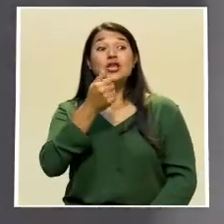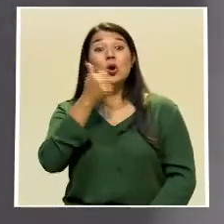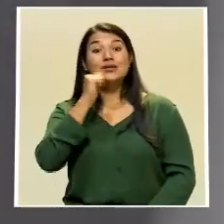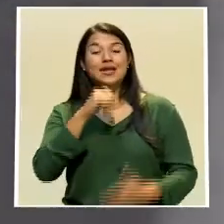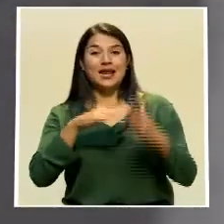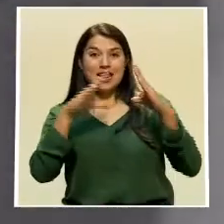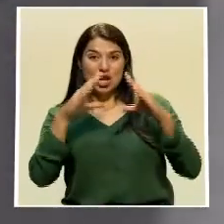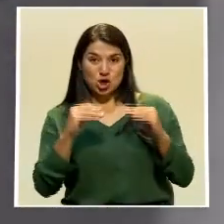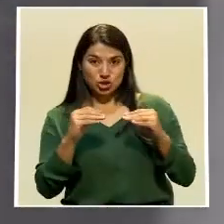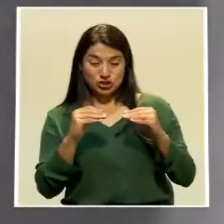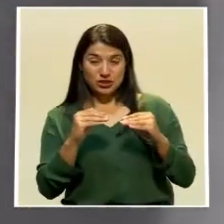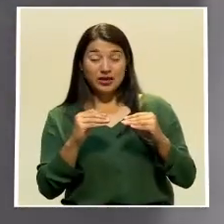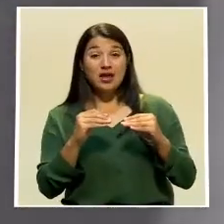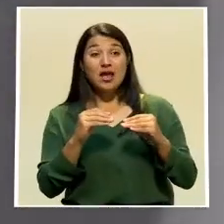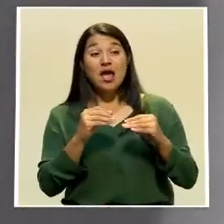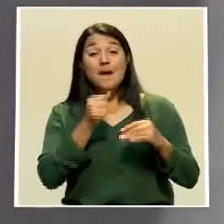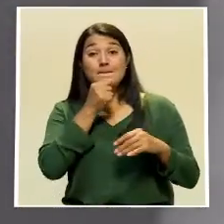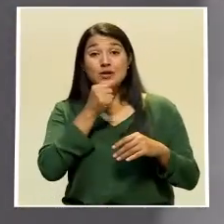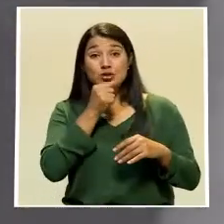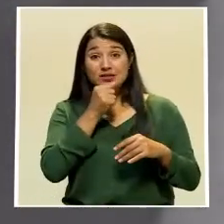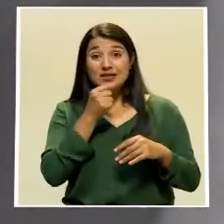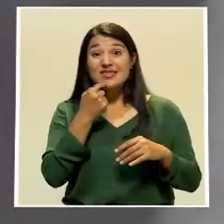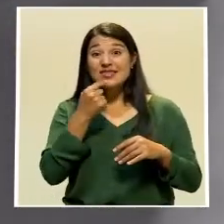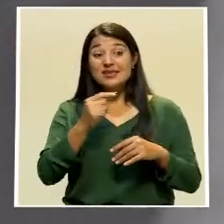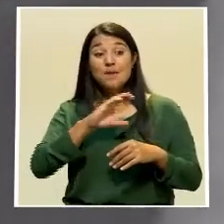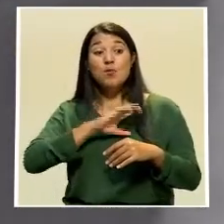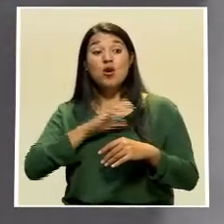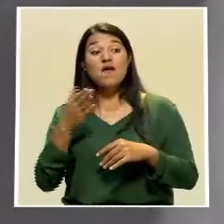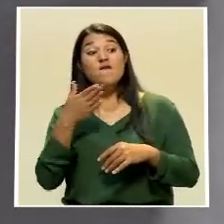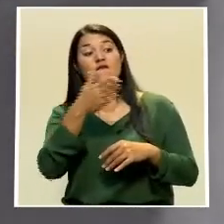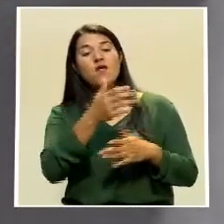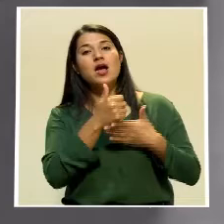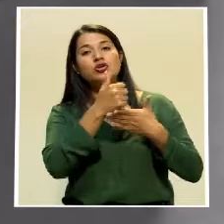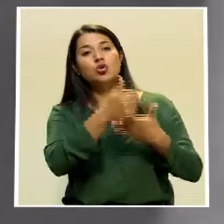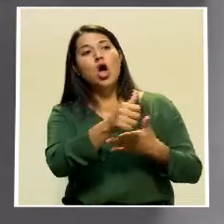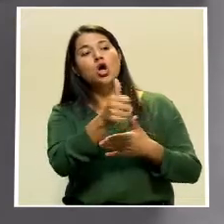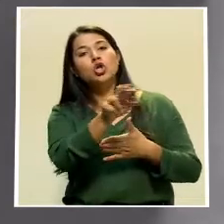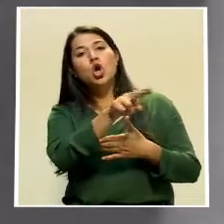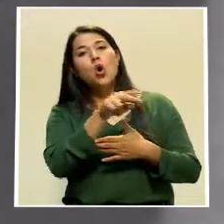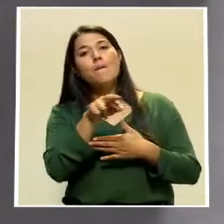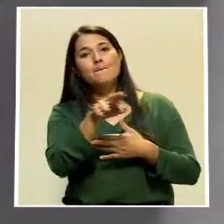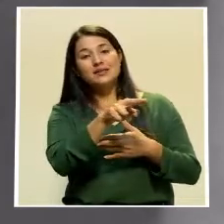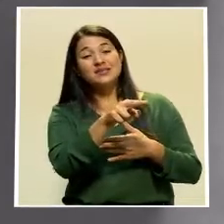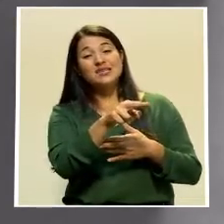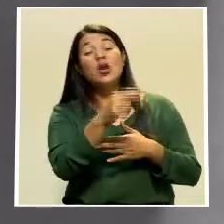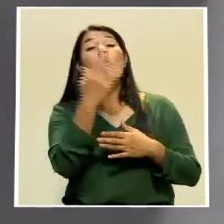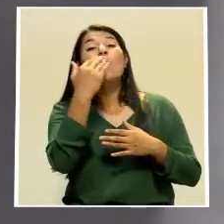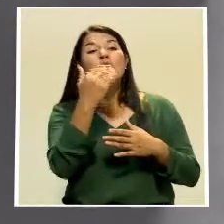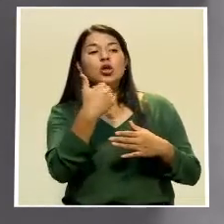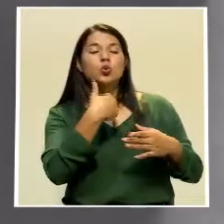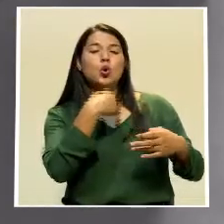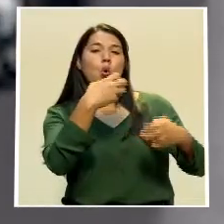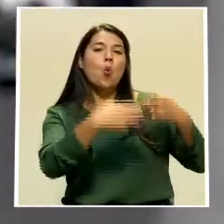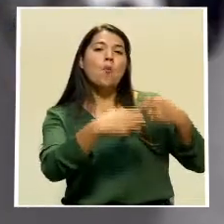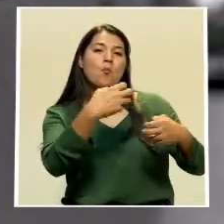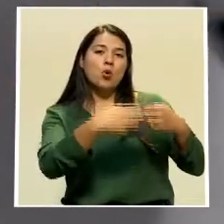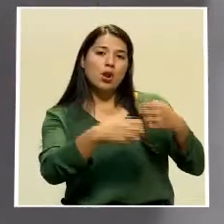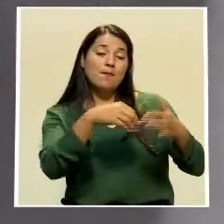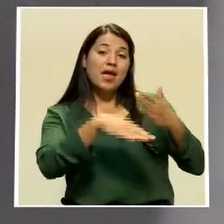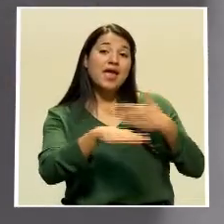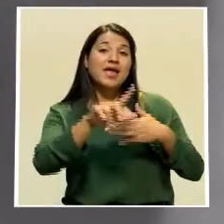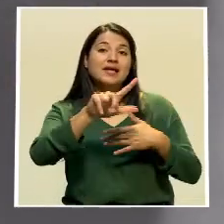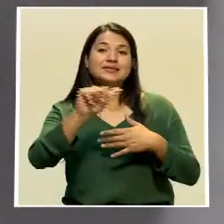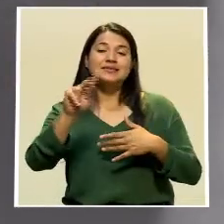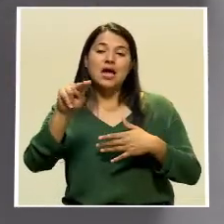amprensa.com que ellos acudían a auxiliar a otros compañeros que eran agredidos en un disturbio que se presentó en Llanos de